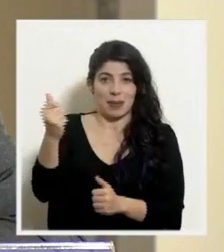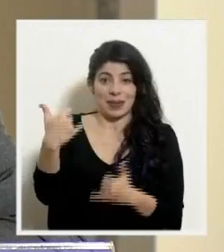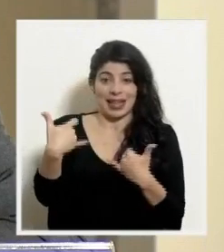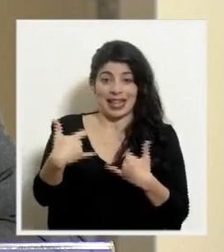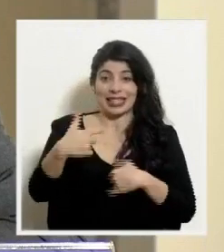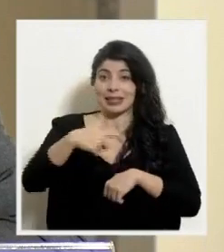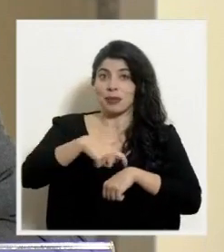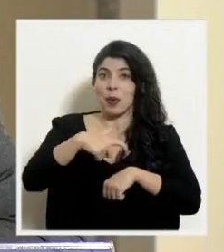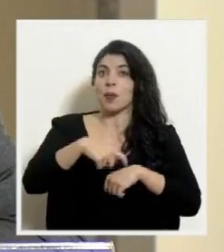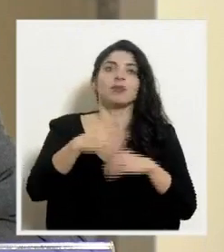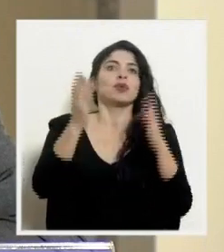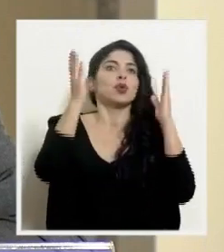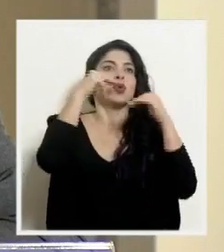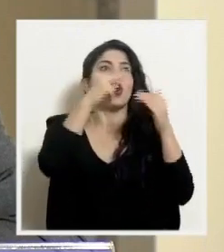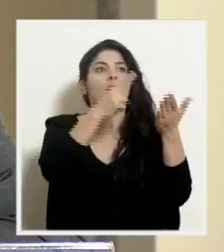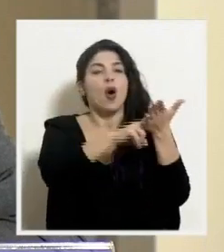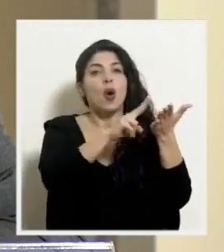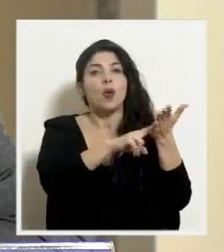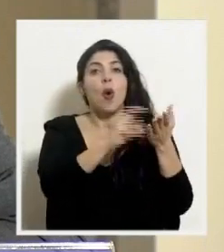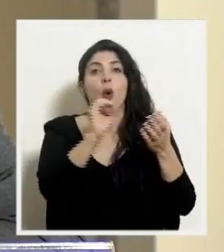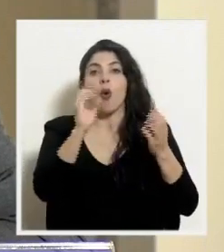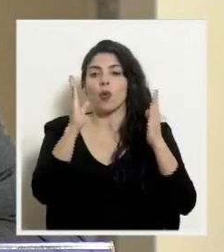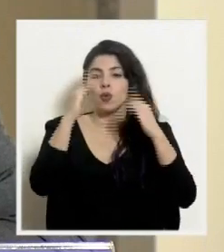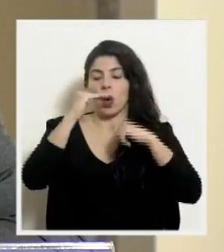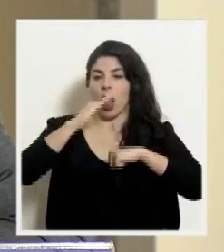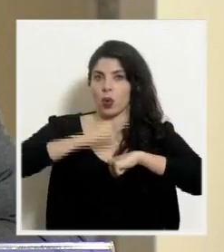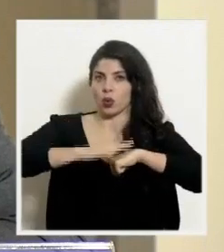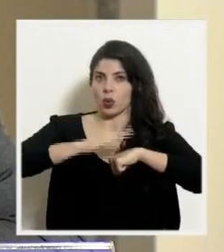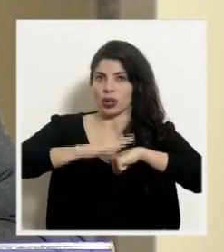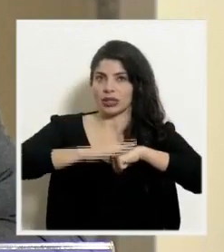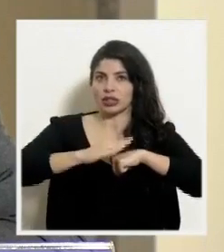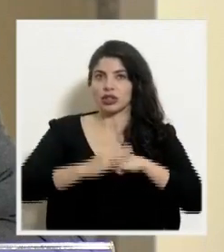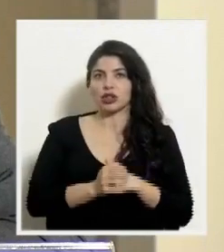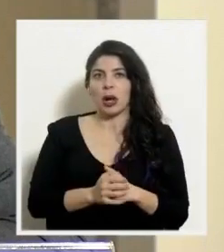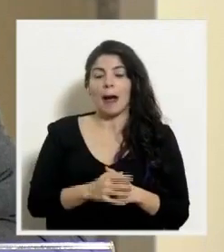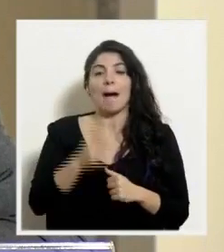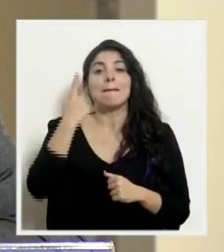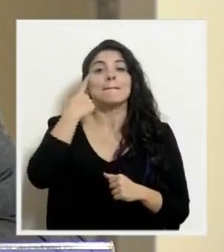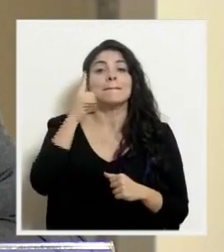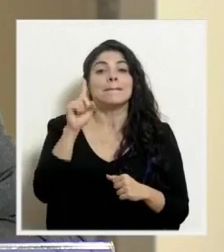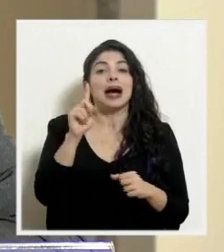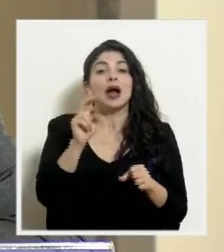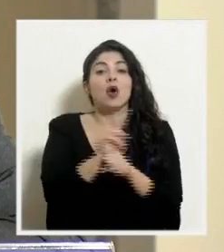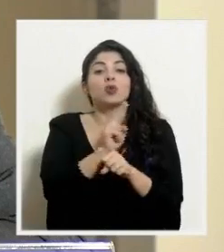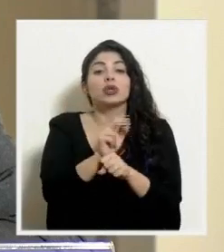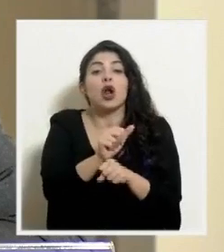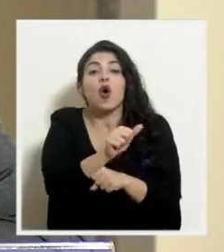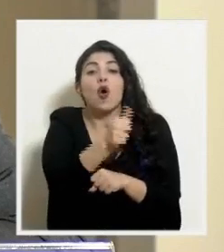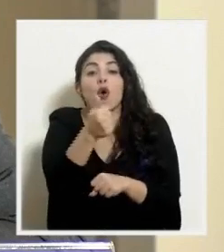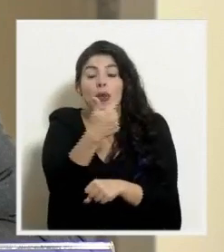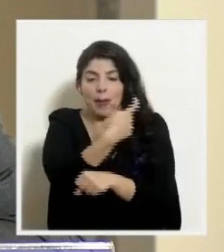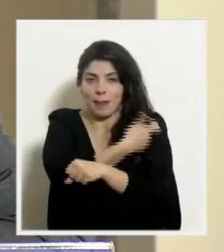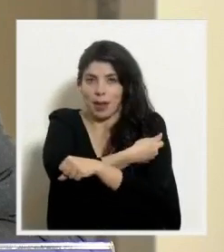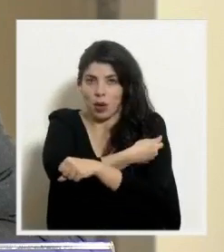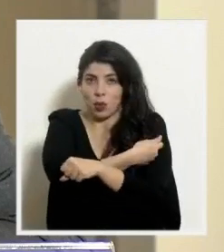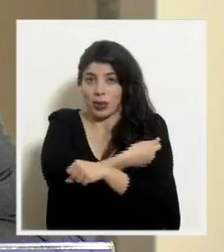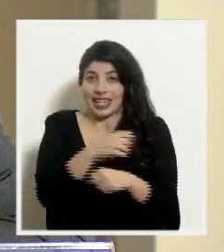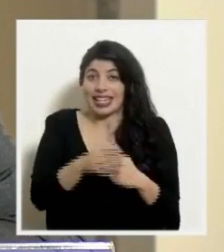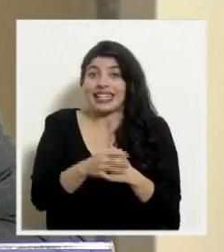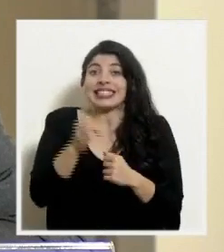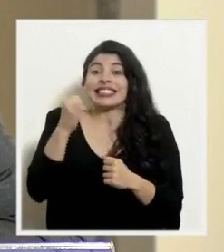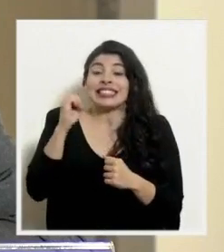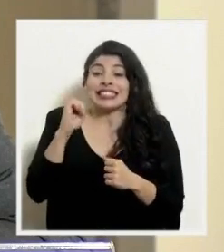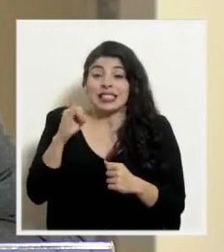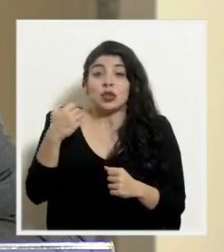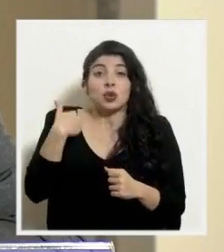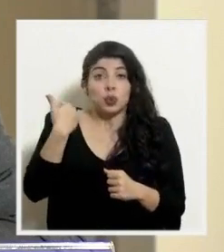momento contratos ni autorizaciones para uso de otras vacunas, y si los tuviésemos, no